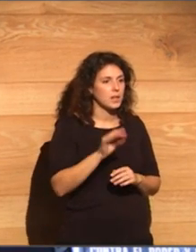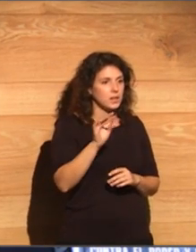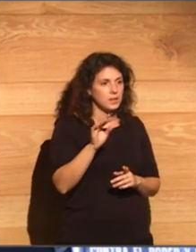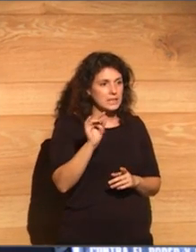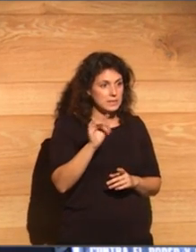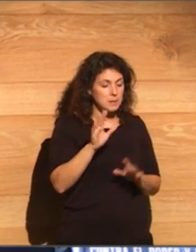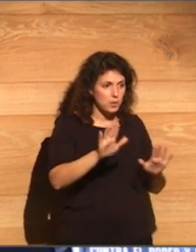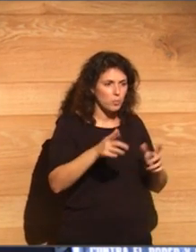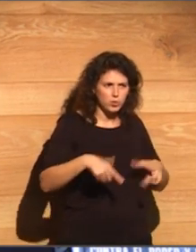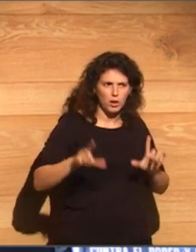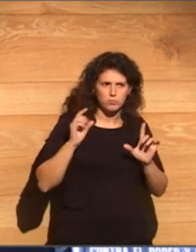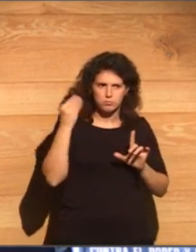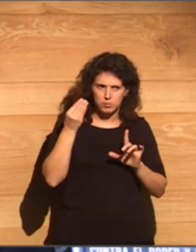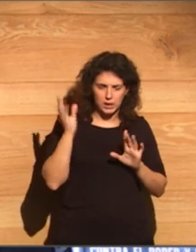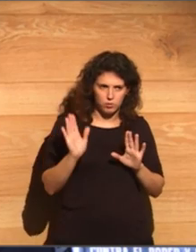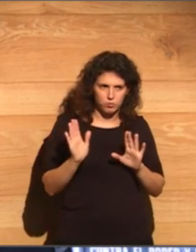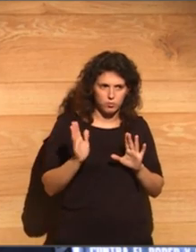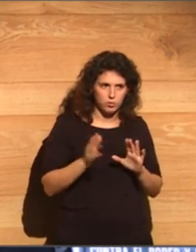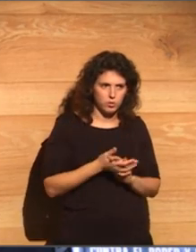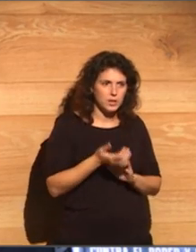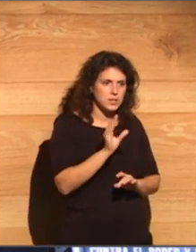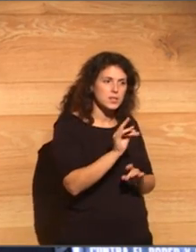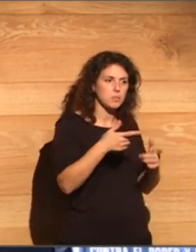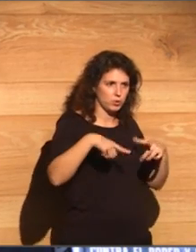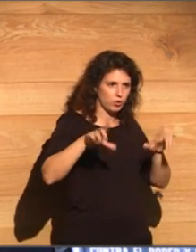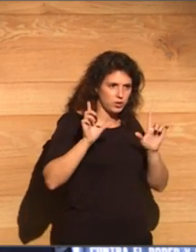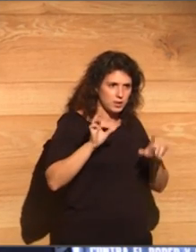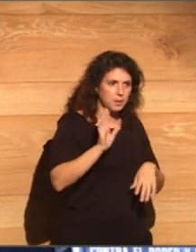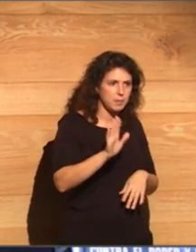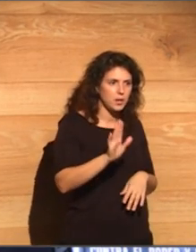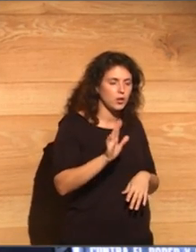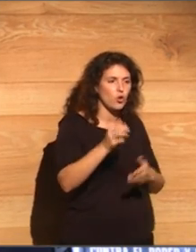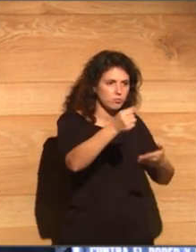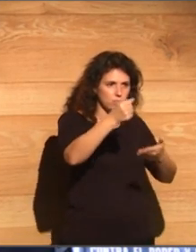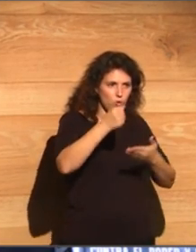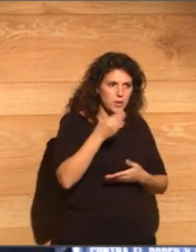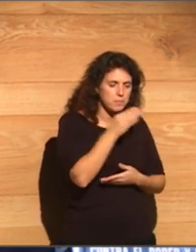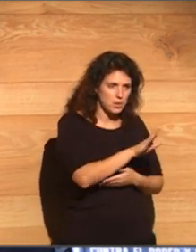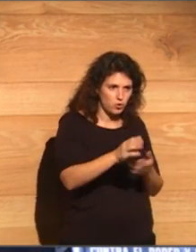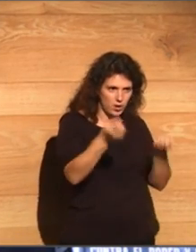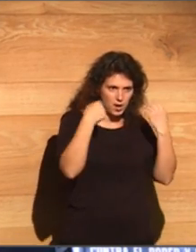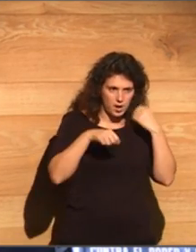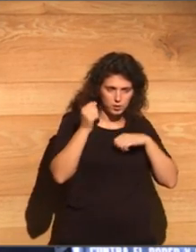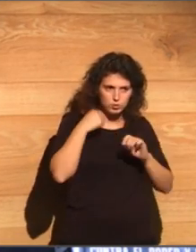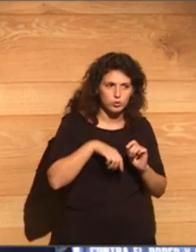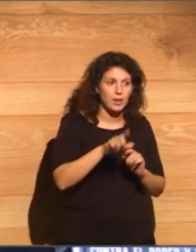No, pero el protagonista yo creo, ¿eh? Sí, no... Como protagonista, puede ser. Claro, el Goya, el mejor actor y en la Seminci.